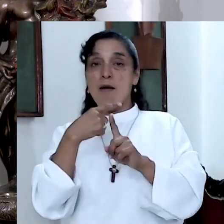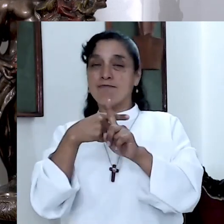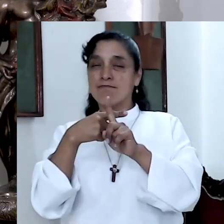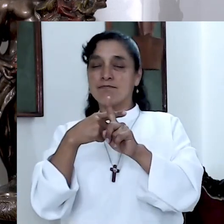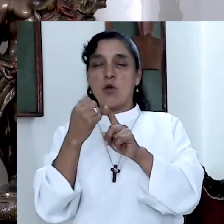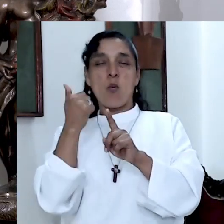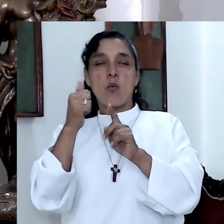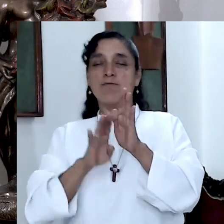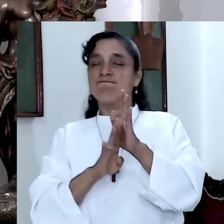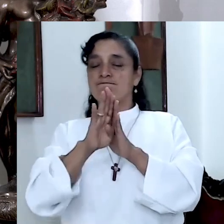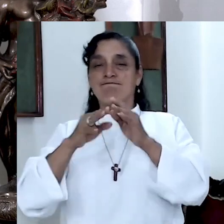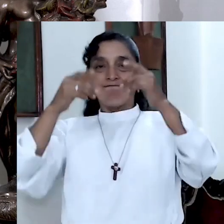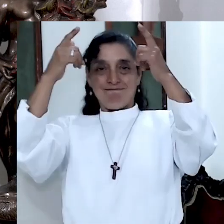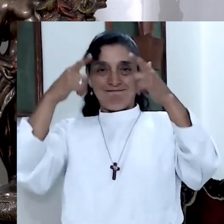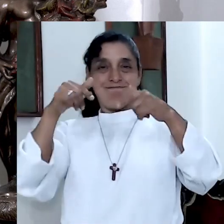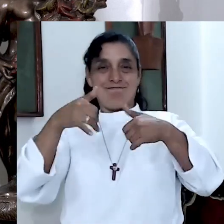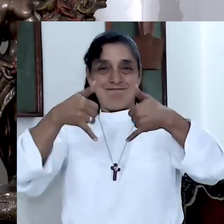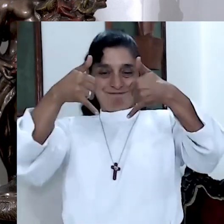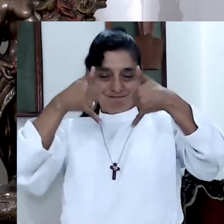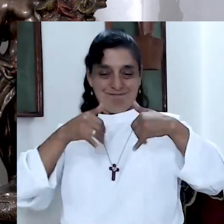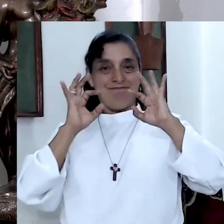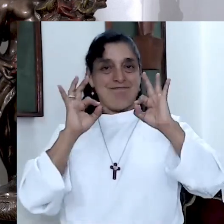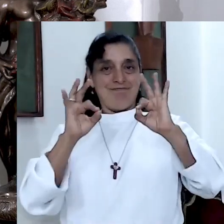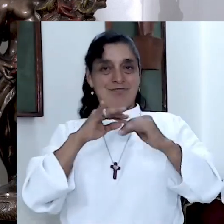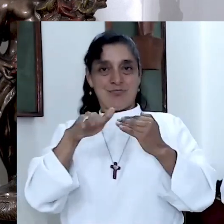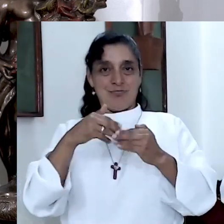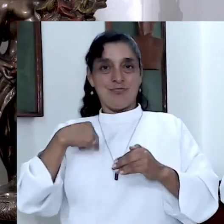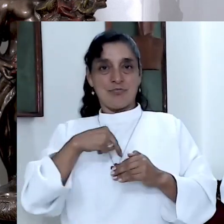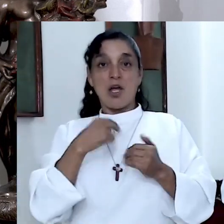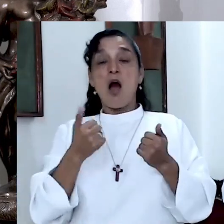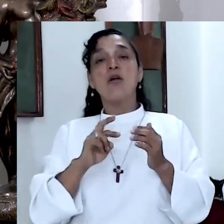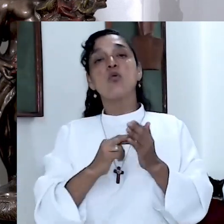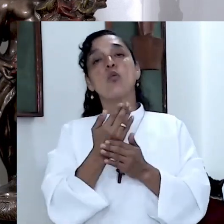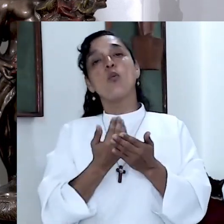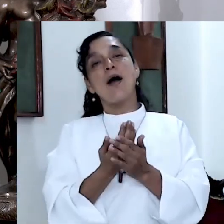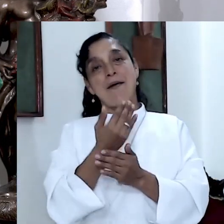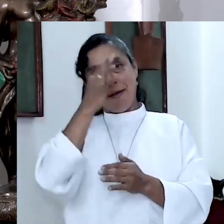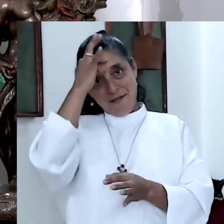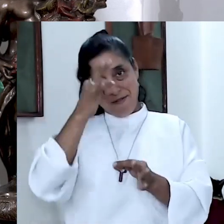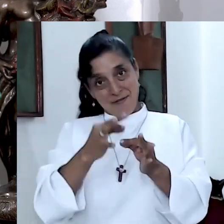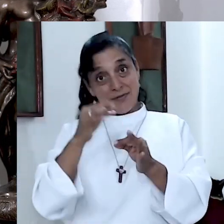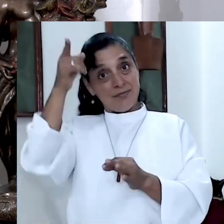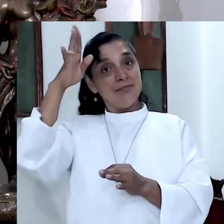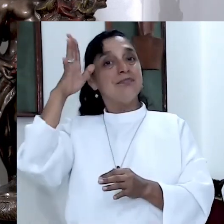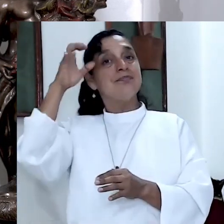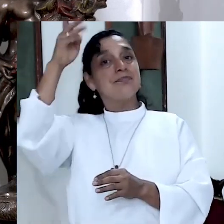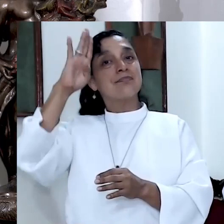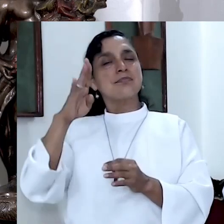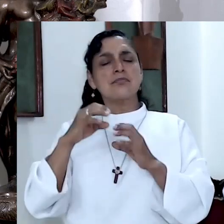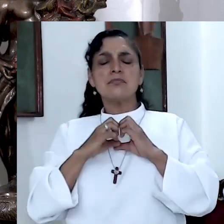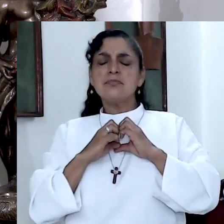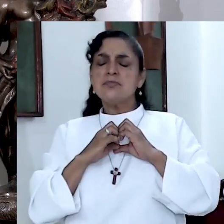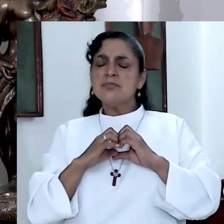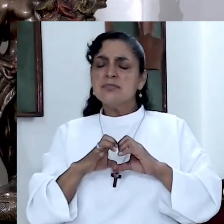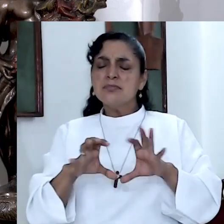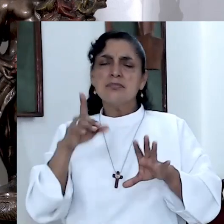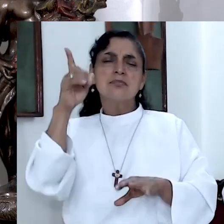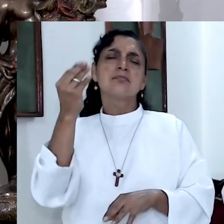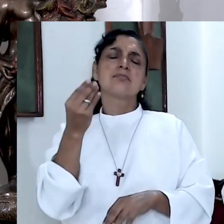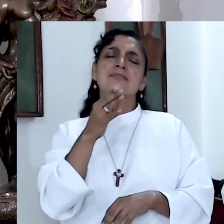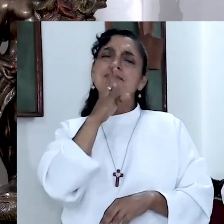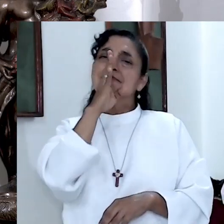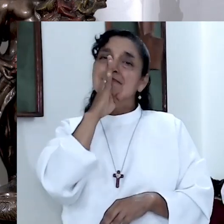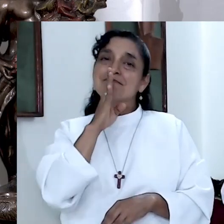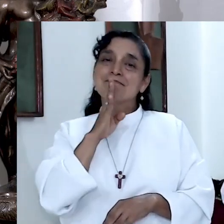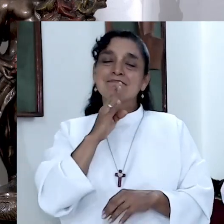en nosotros. Y ahora les invito, hermanos, a renovar nuestra fe en este Dios misericordioso, este Dios paciente,